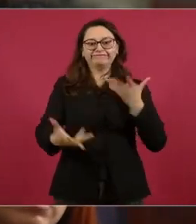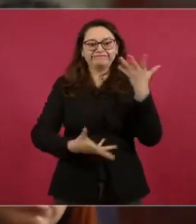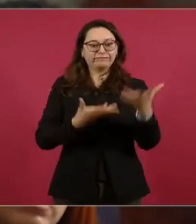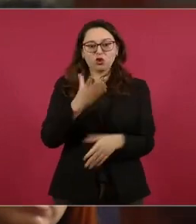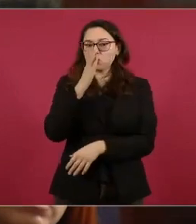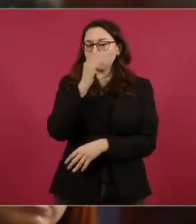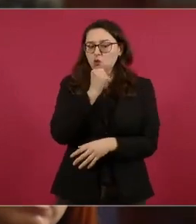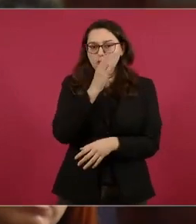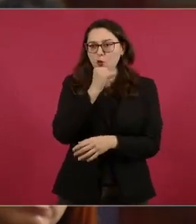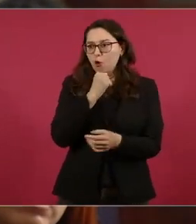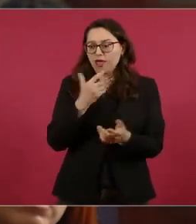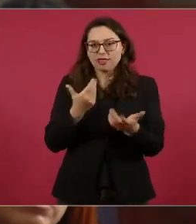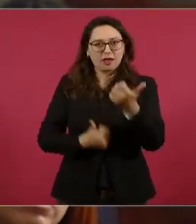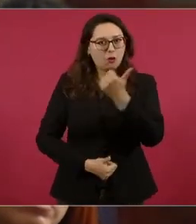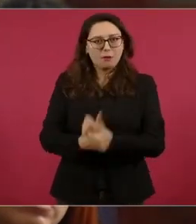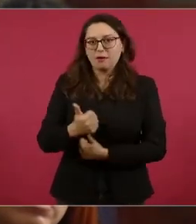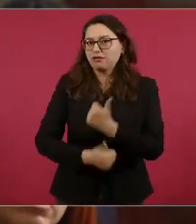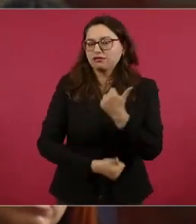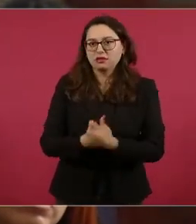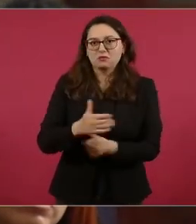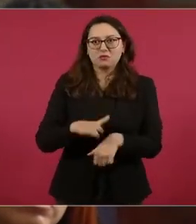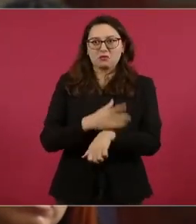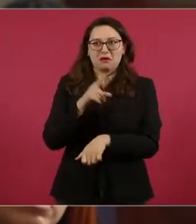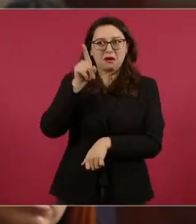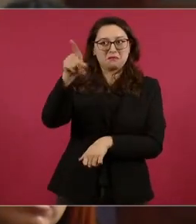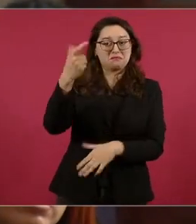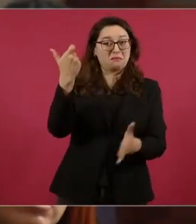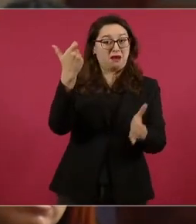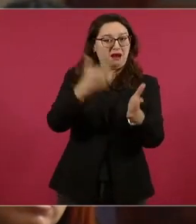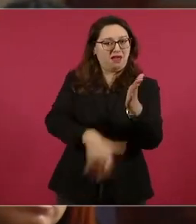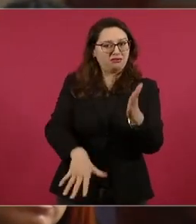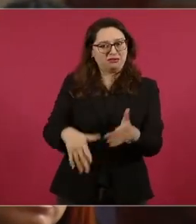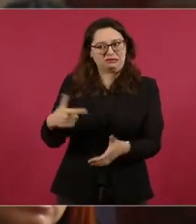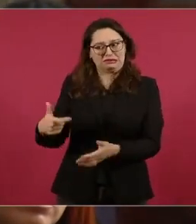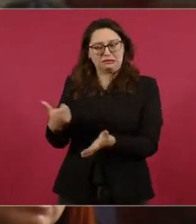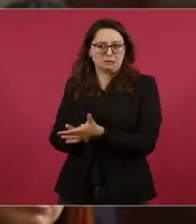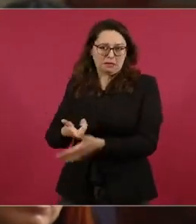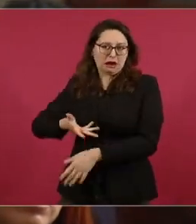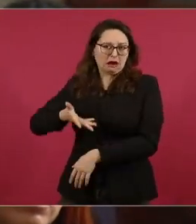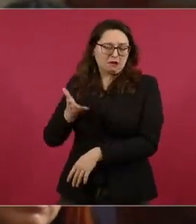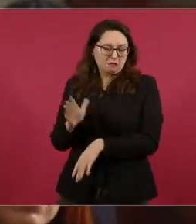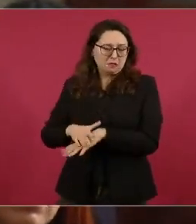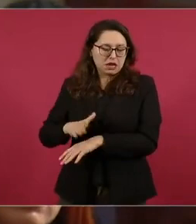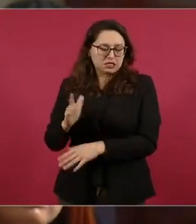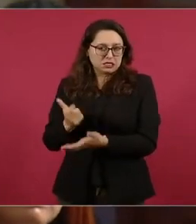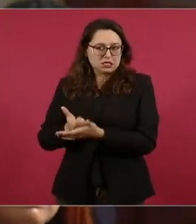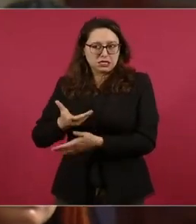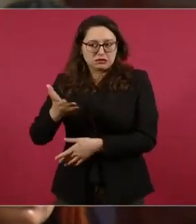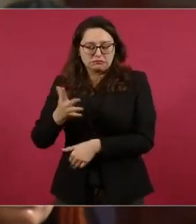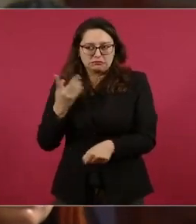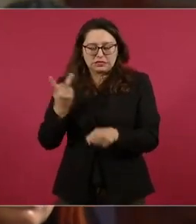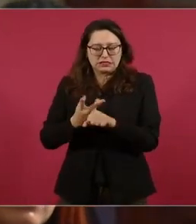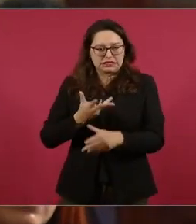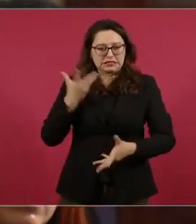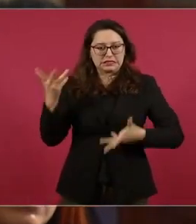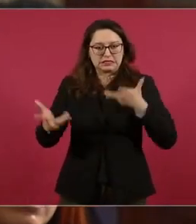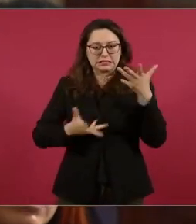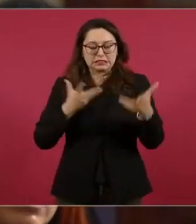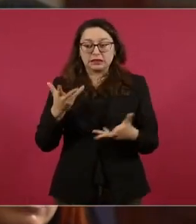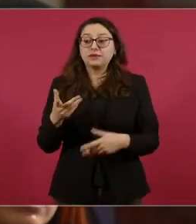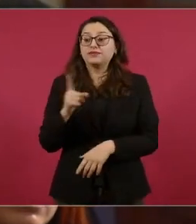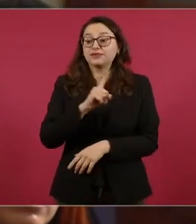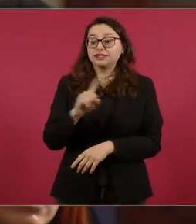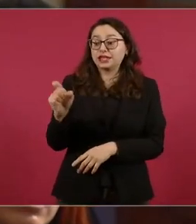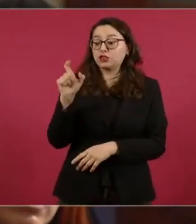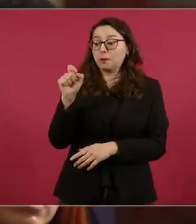cereal del país en competencia desleal la eliminación de este arancel al arroz Pulido afectará a los 120,000